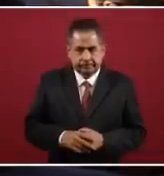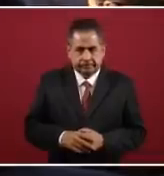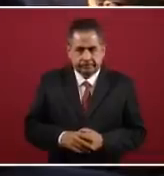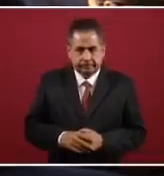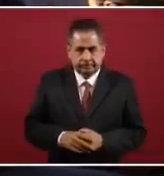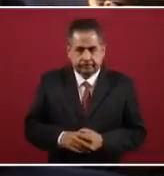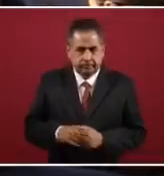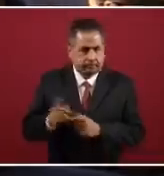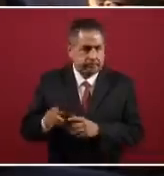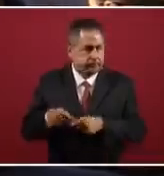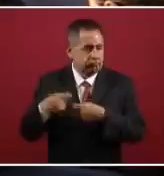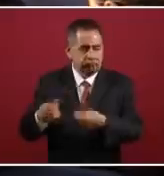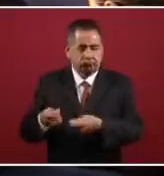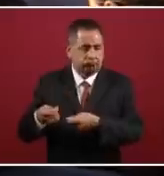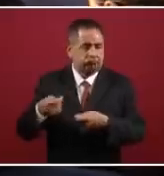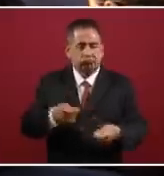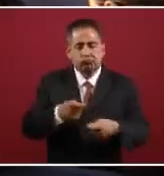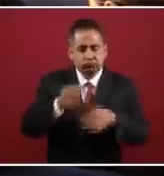entregan